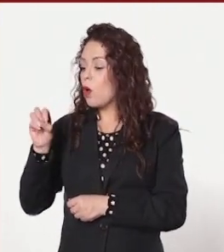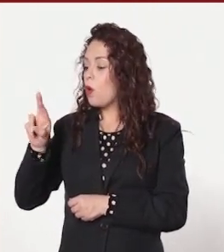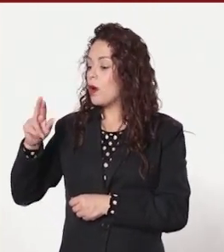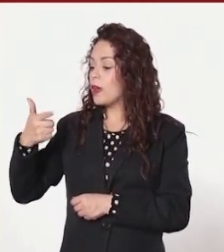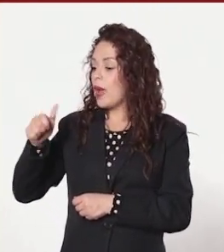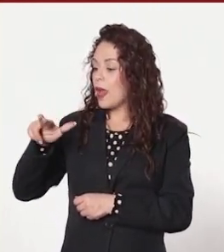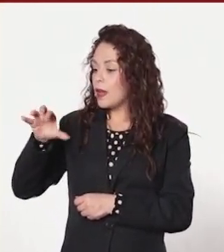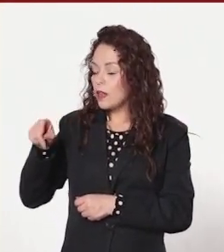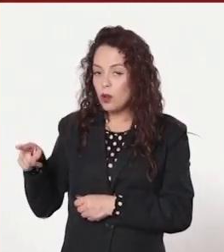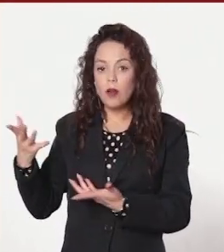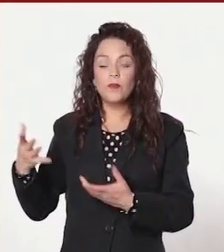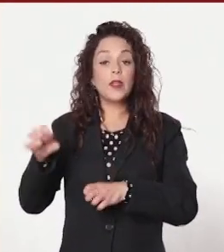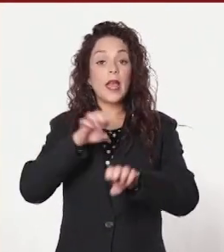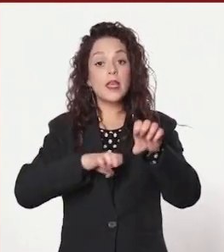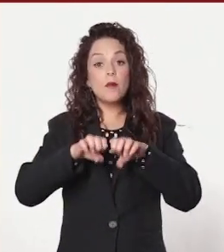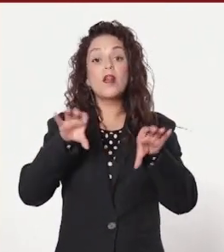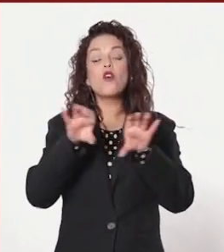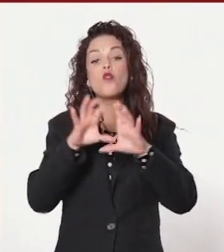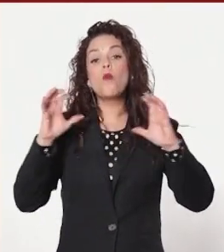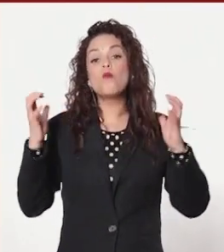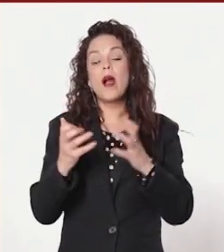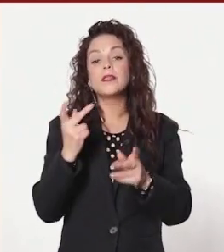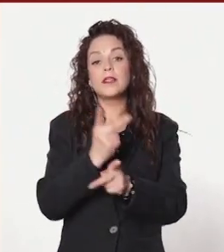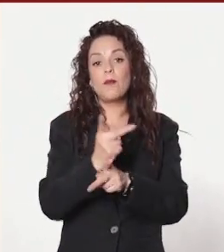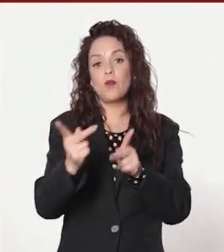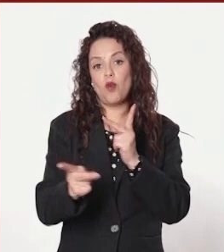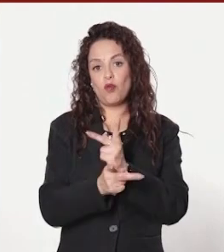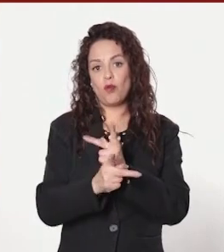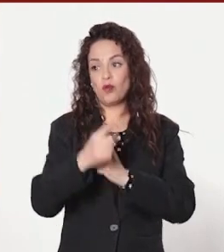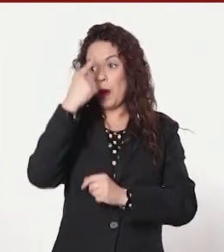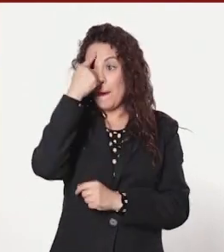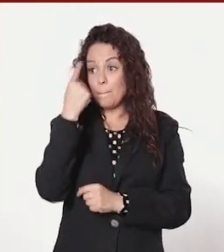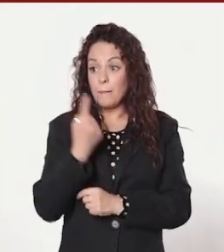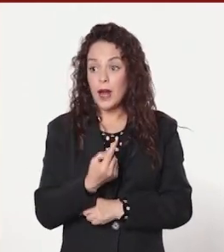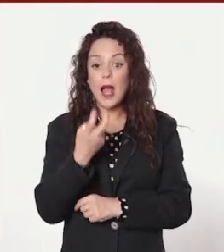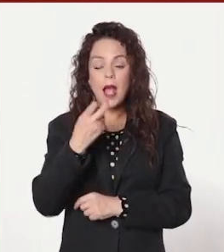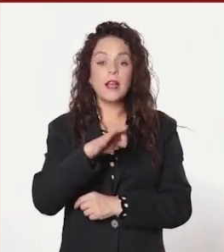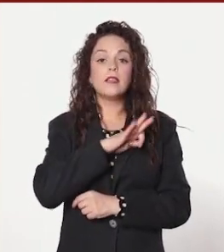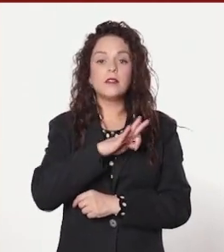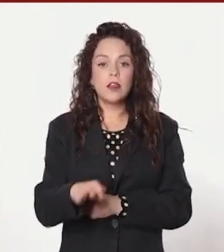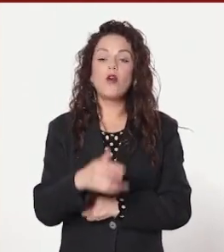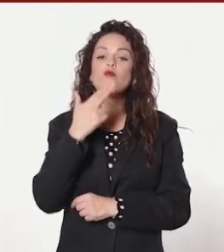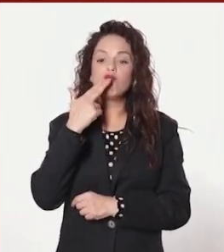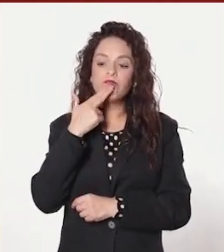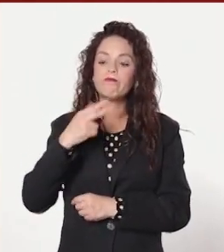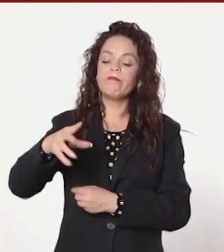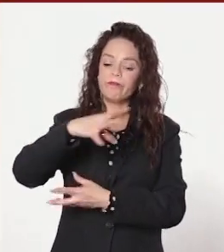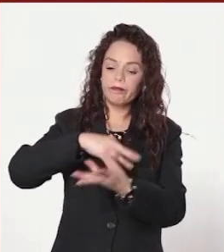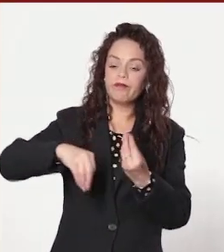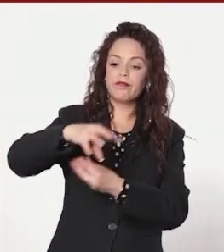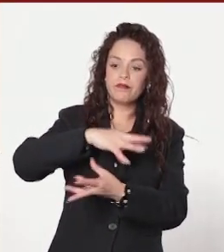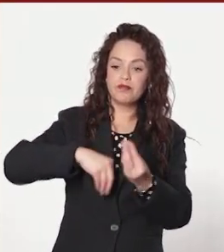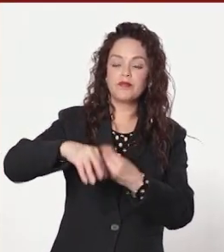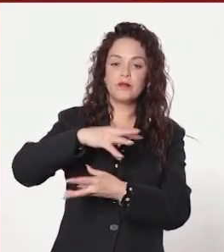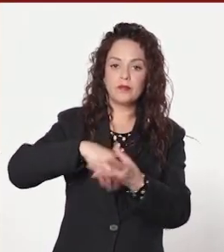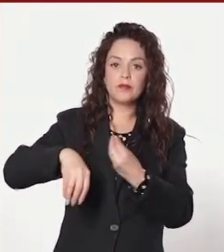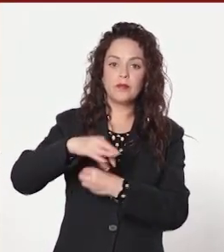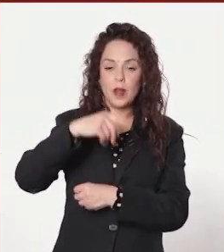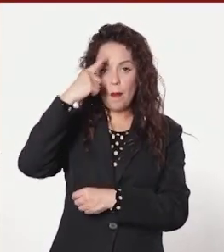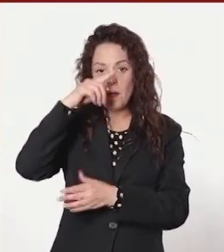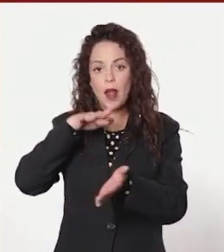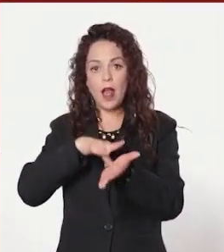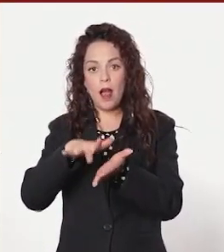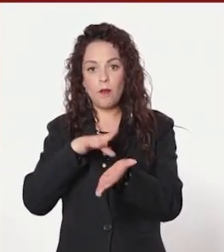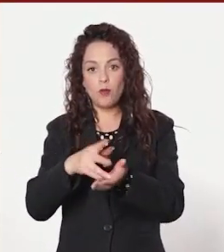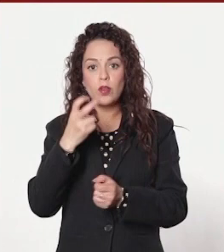empresas diseñando los productos para que sean reciclables, reusables o compostables, apoyando la recolección